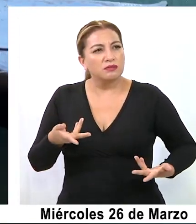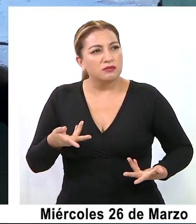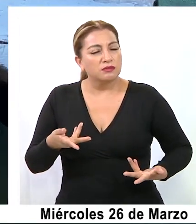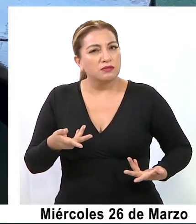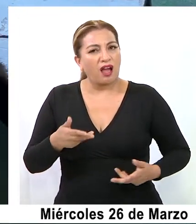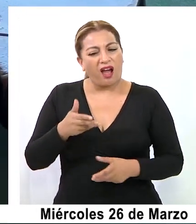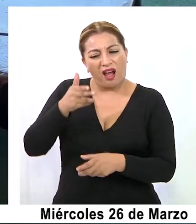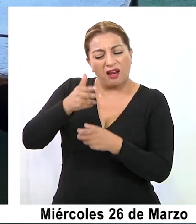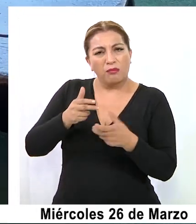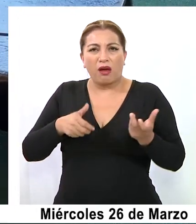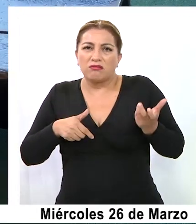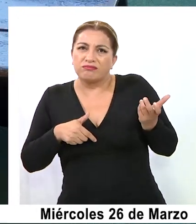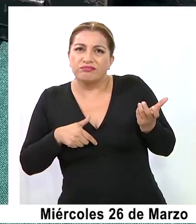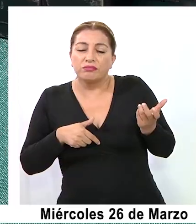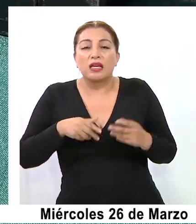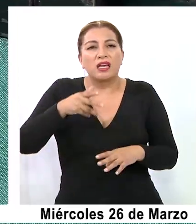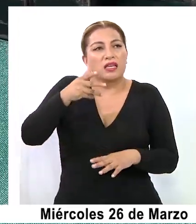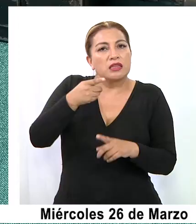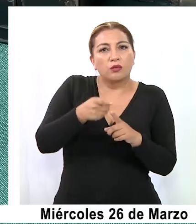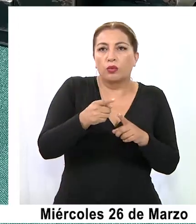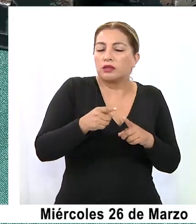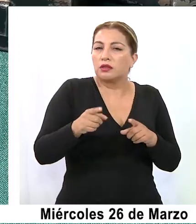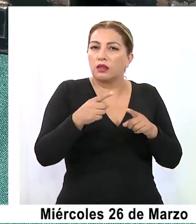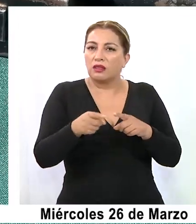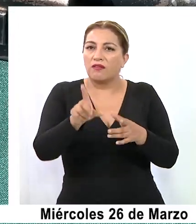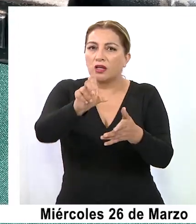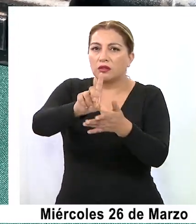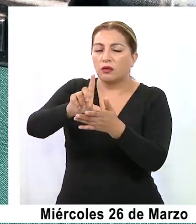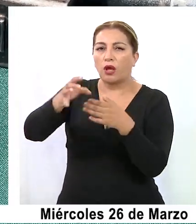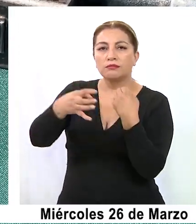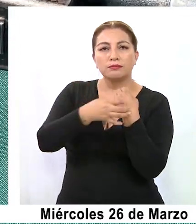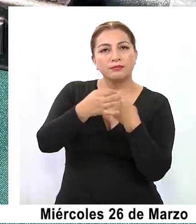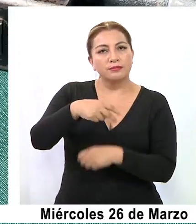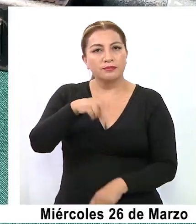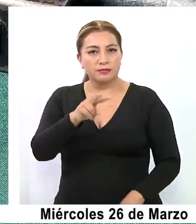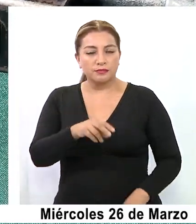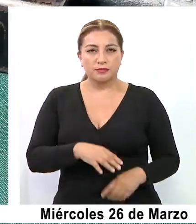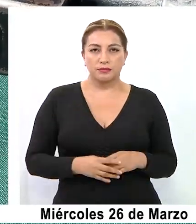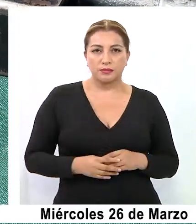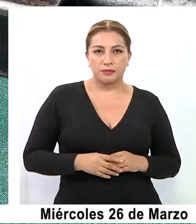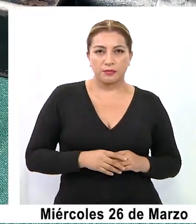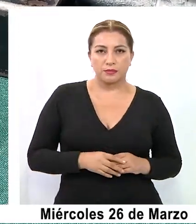tipo de armas ha sido encontrada en diversos puntos del norte del país.